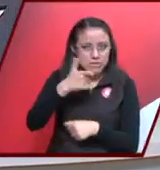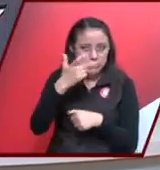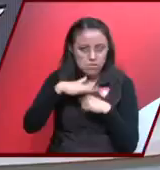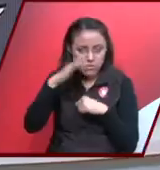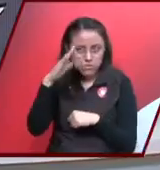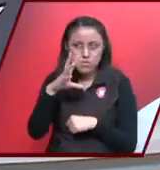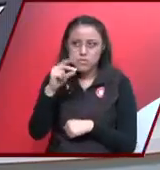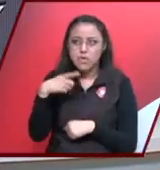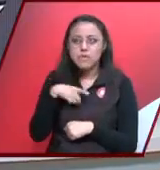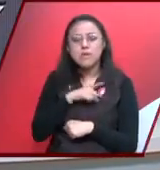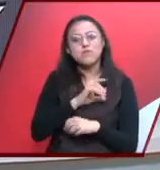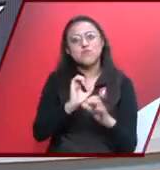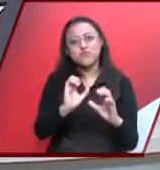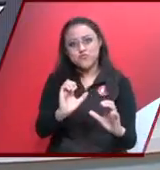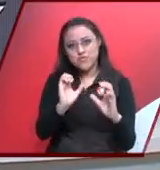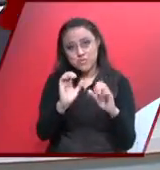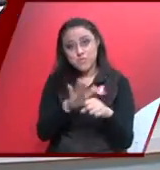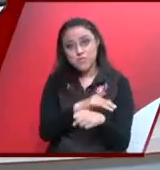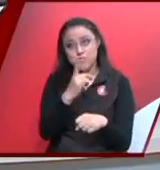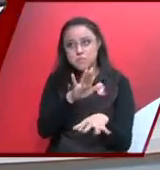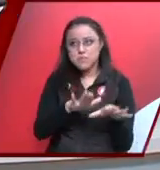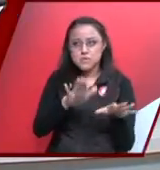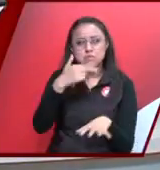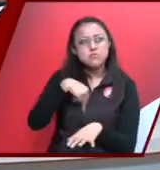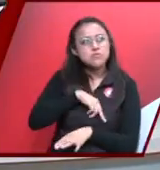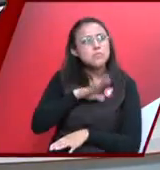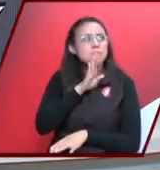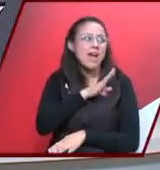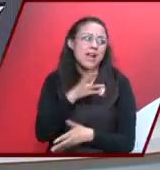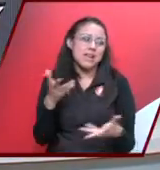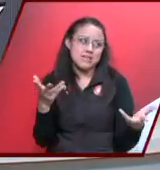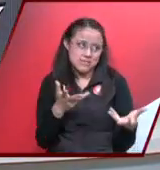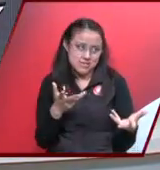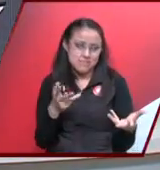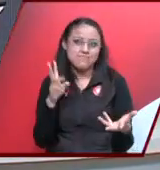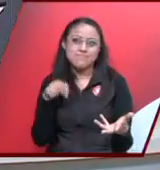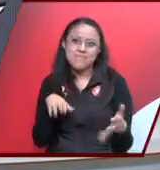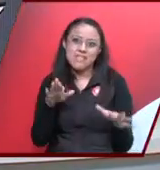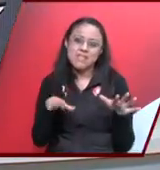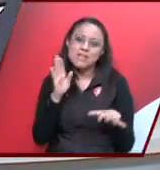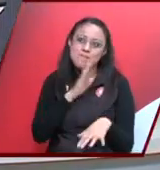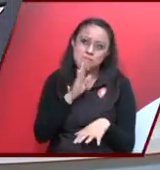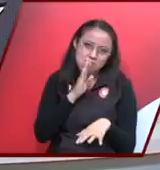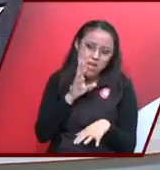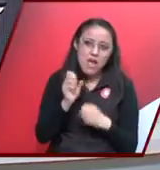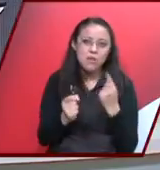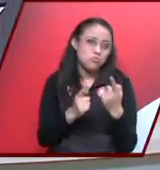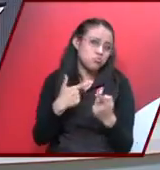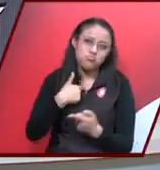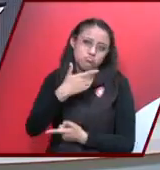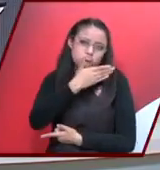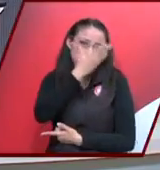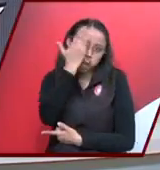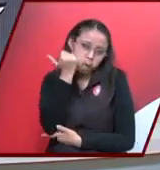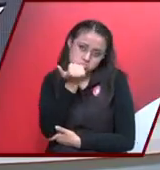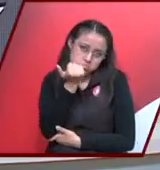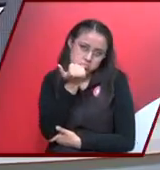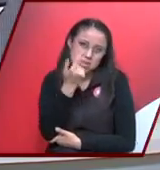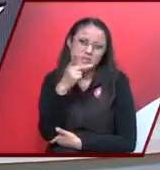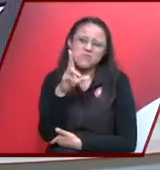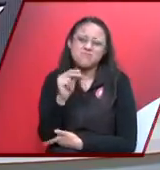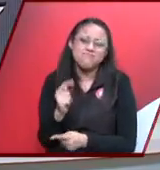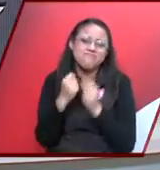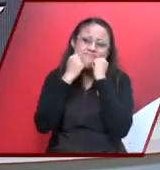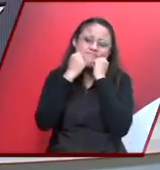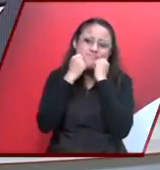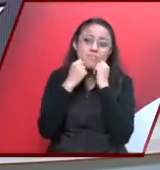tener cuidado. A veces hacemos mal las cosas, falta conocimiento y otros de concha. Pero,